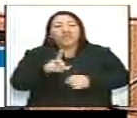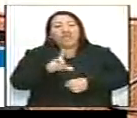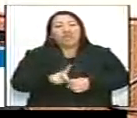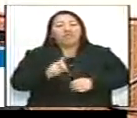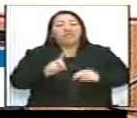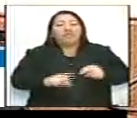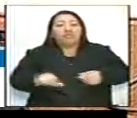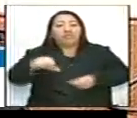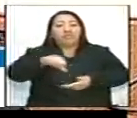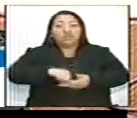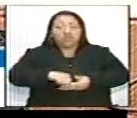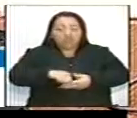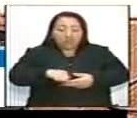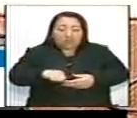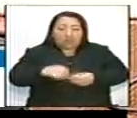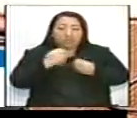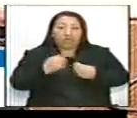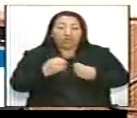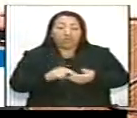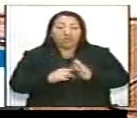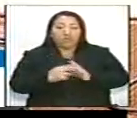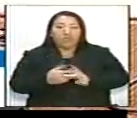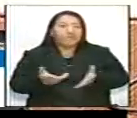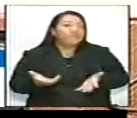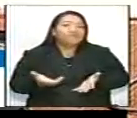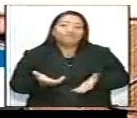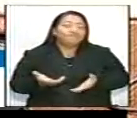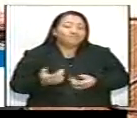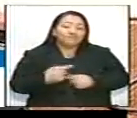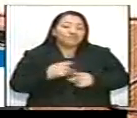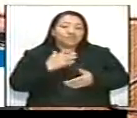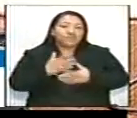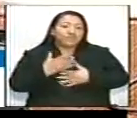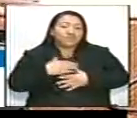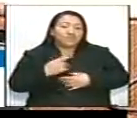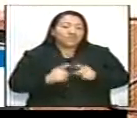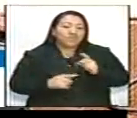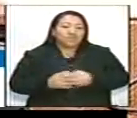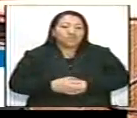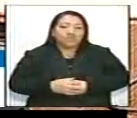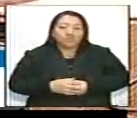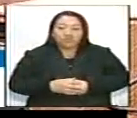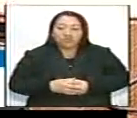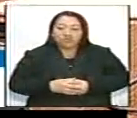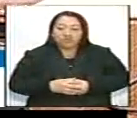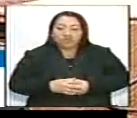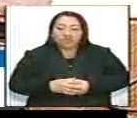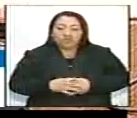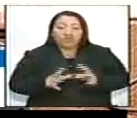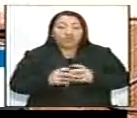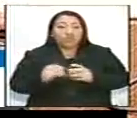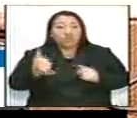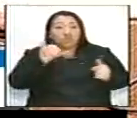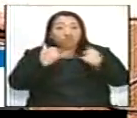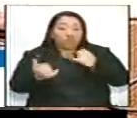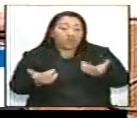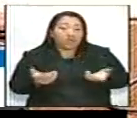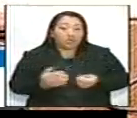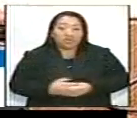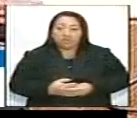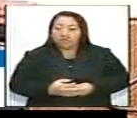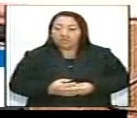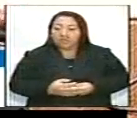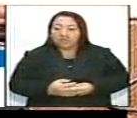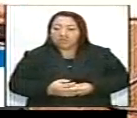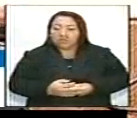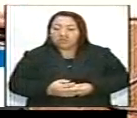otras capitales de región, porque el perfil de los promotores de salud, en alguna medida, bueno, no todos tienen un celular que quepa el